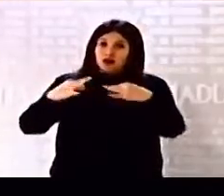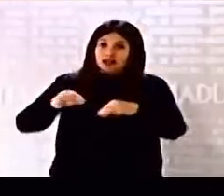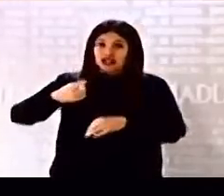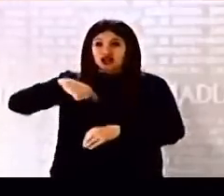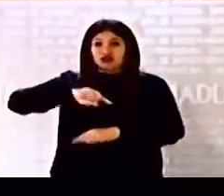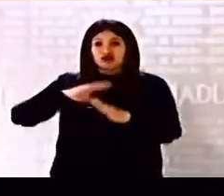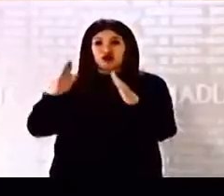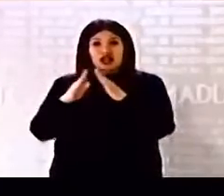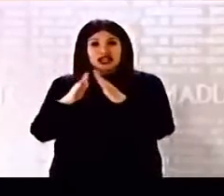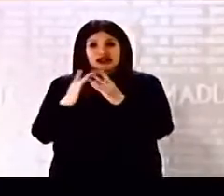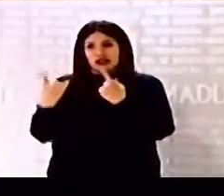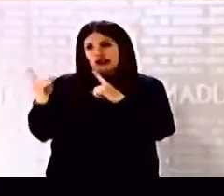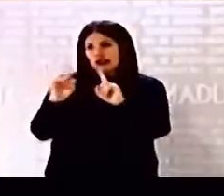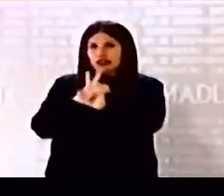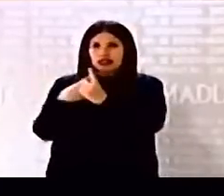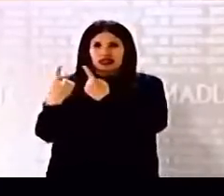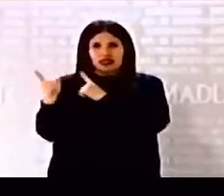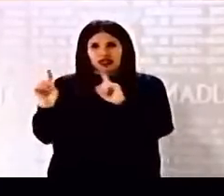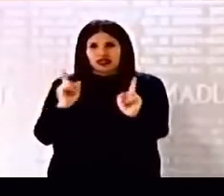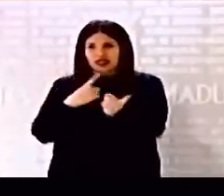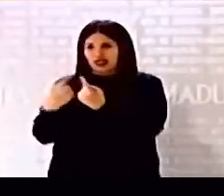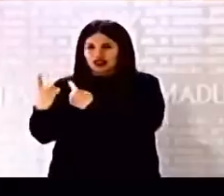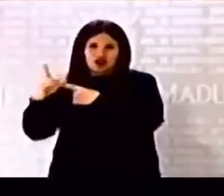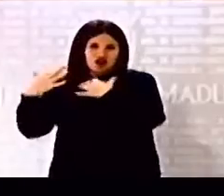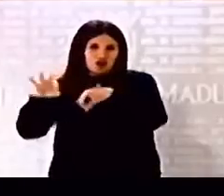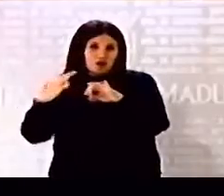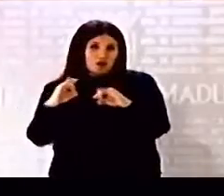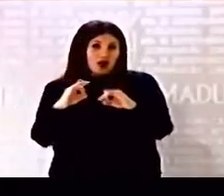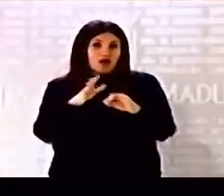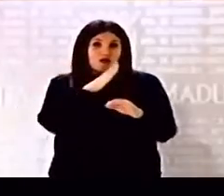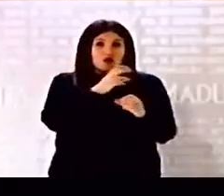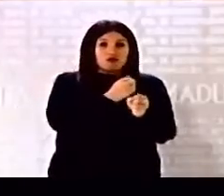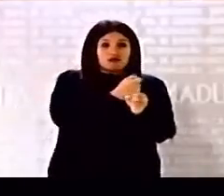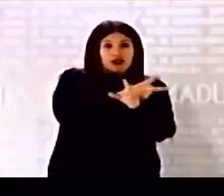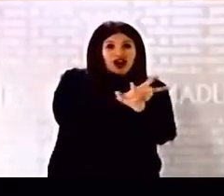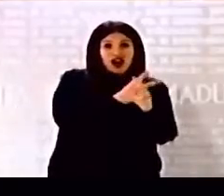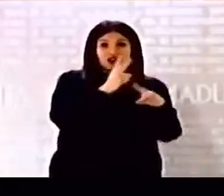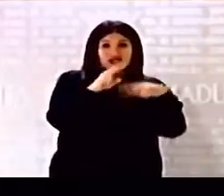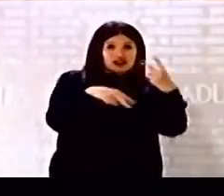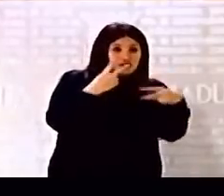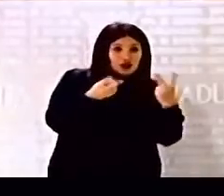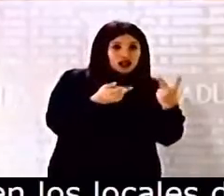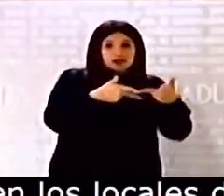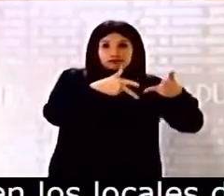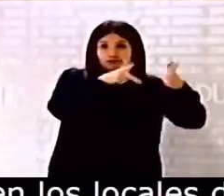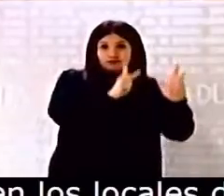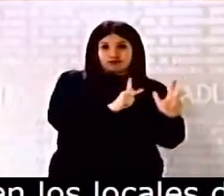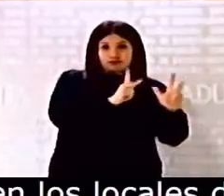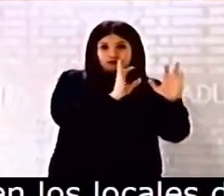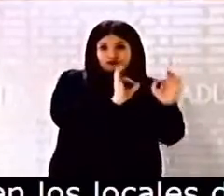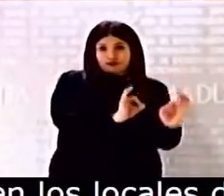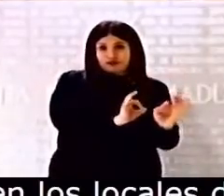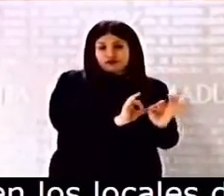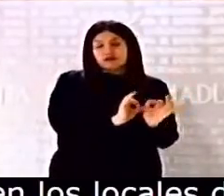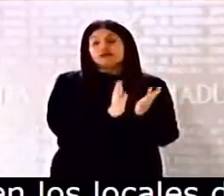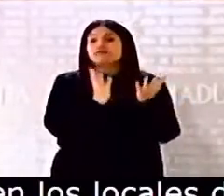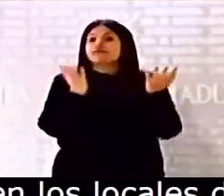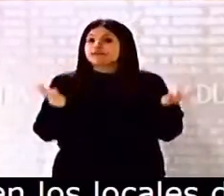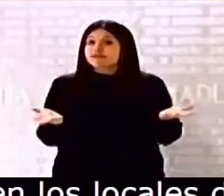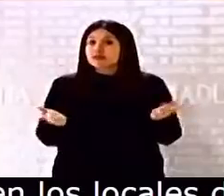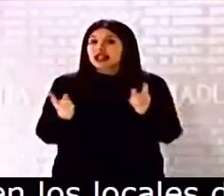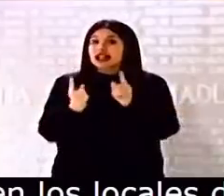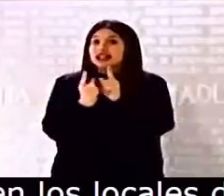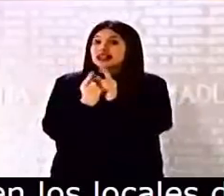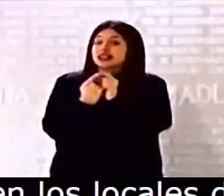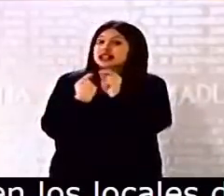casa que en los locales de ocio controlado, con lo cual las